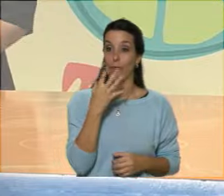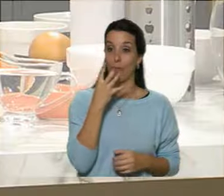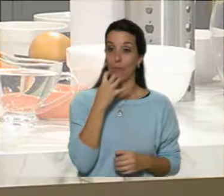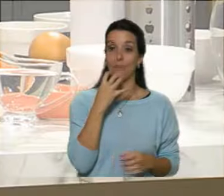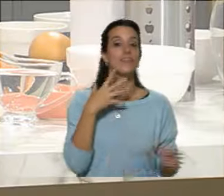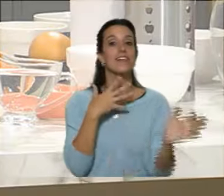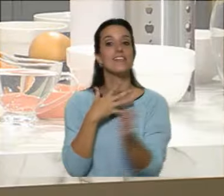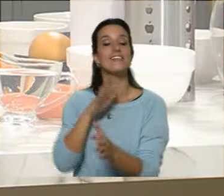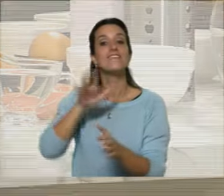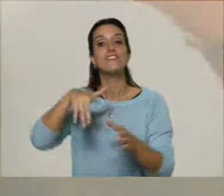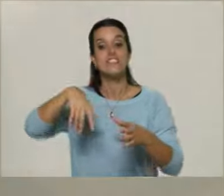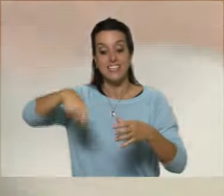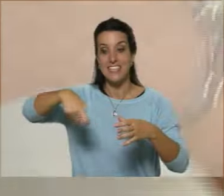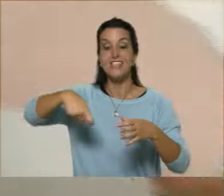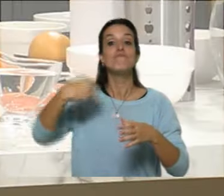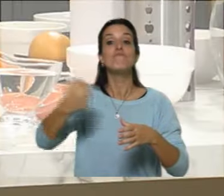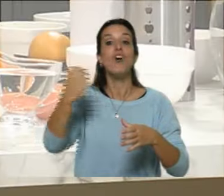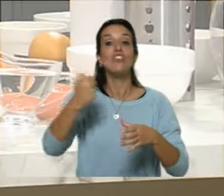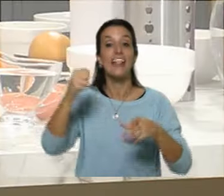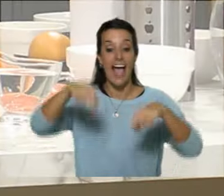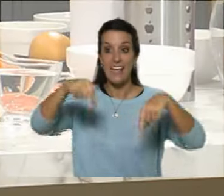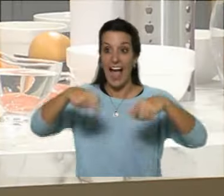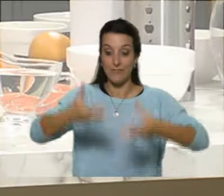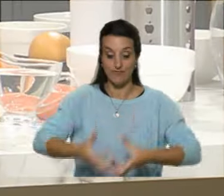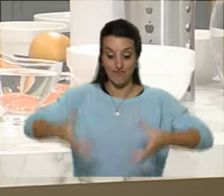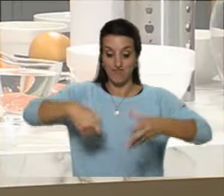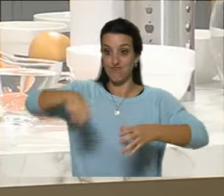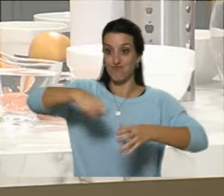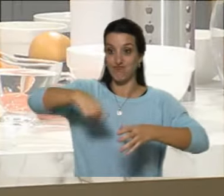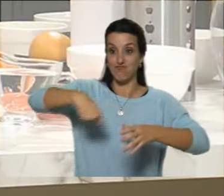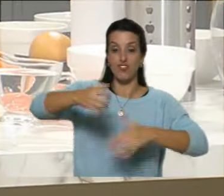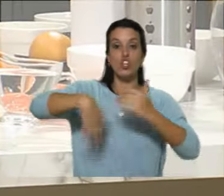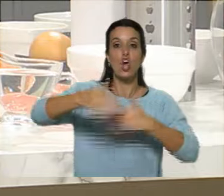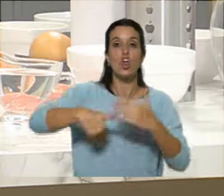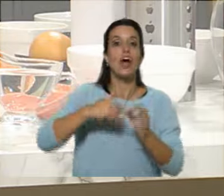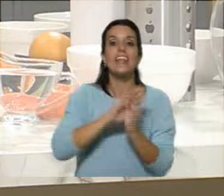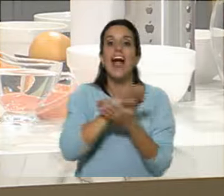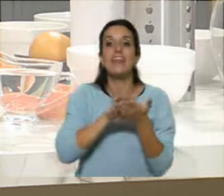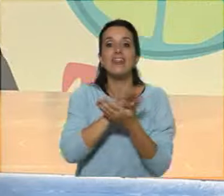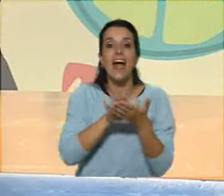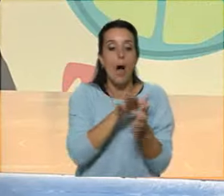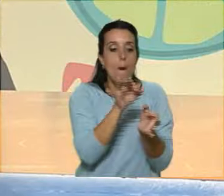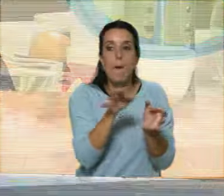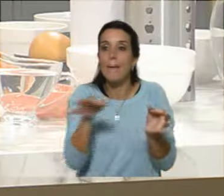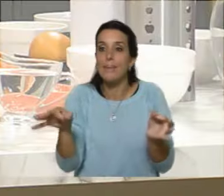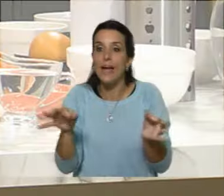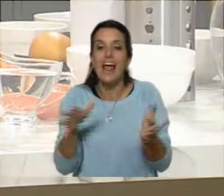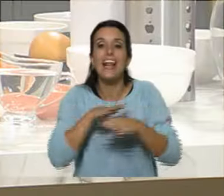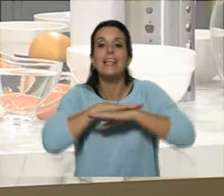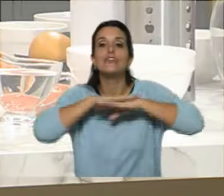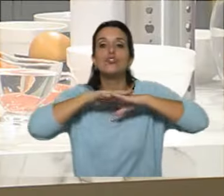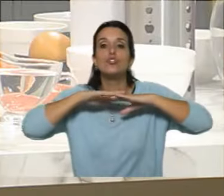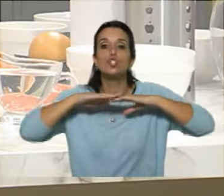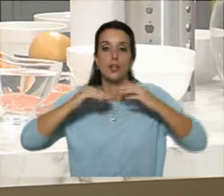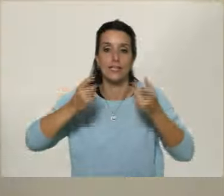vos, Paulita. Mira, es importante que acá, cuando vos hagas esta mezcla, no te quede ningún grumito. Es importante es eso. Es importante en este punto que no